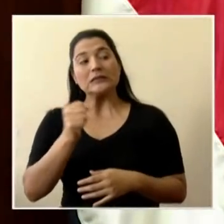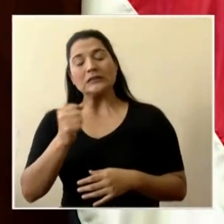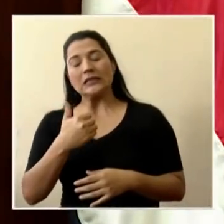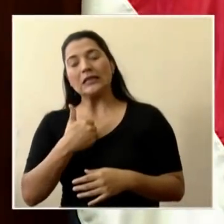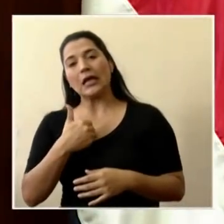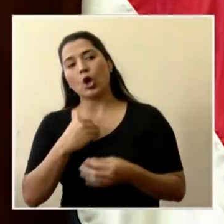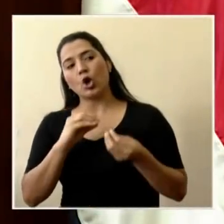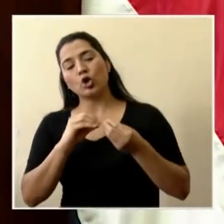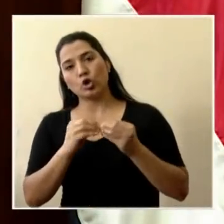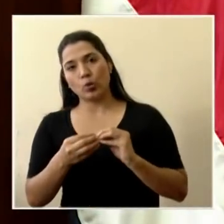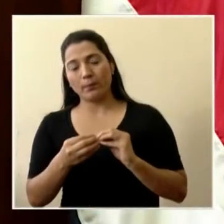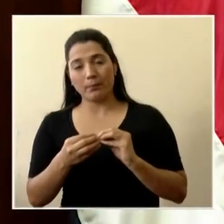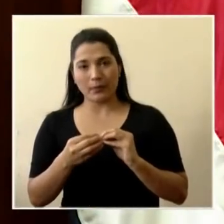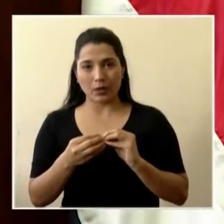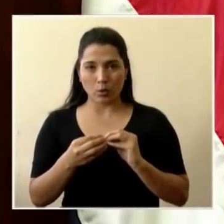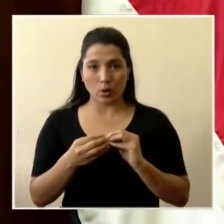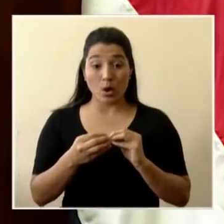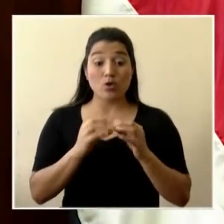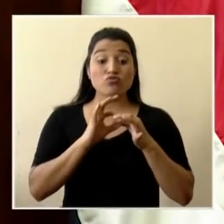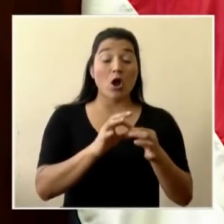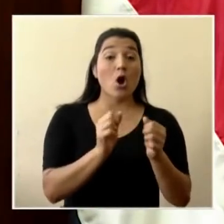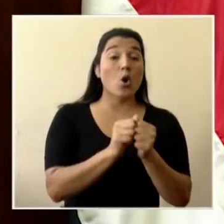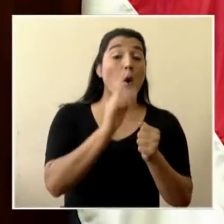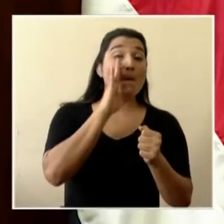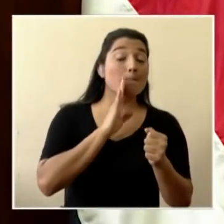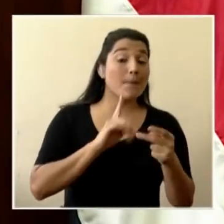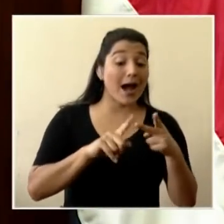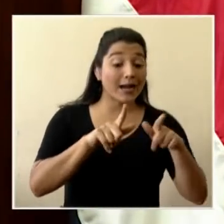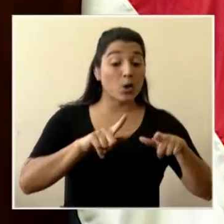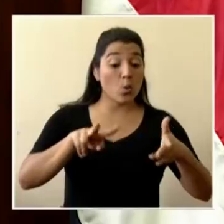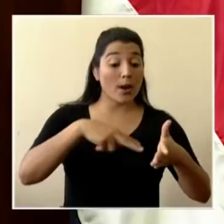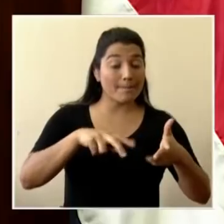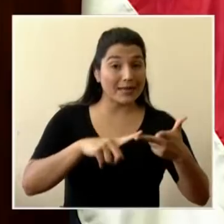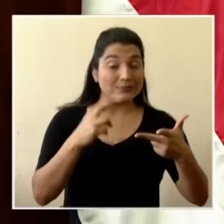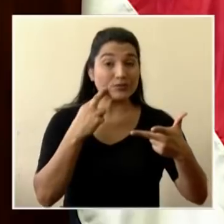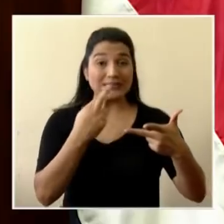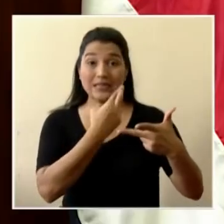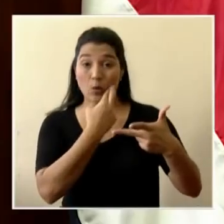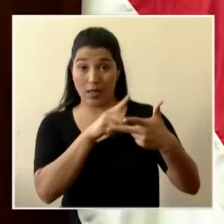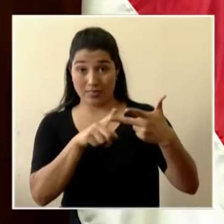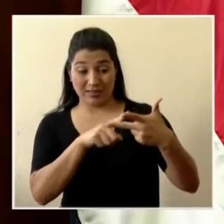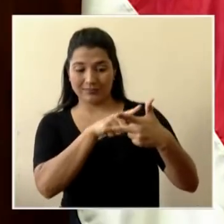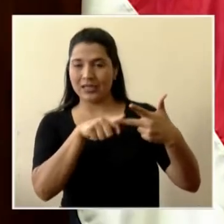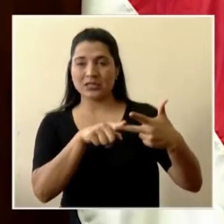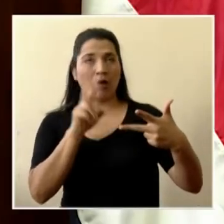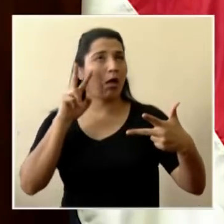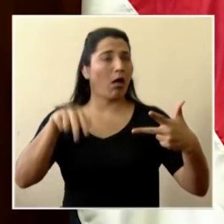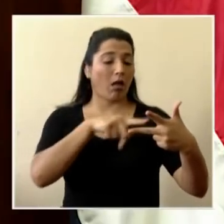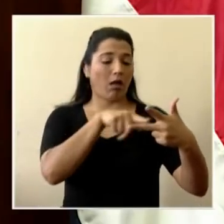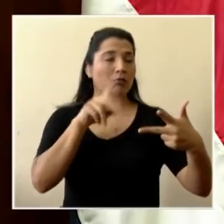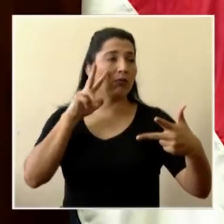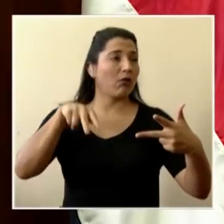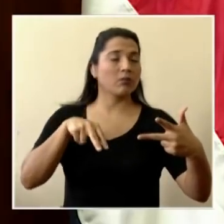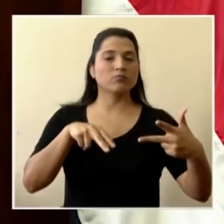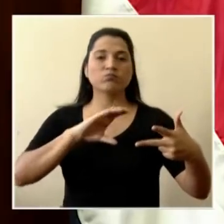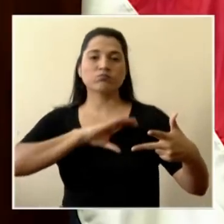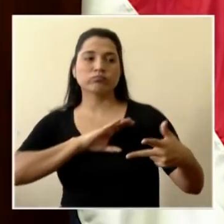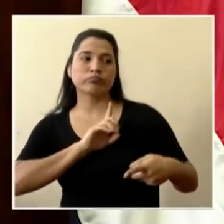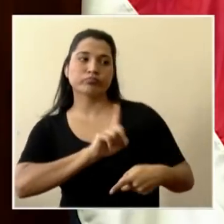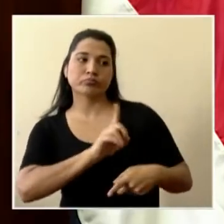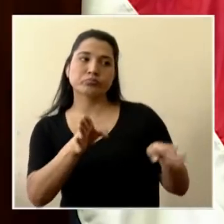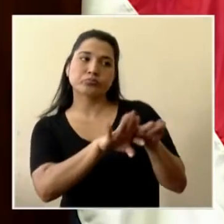datito, lo que tiene que ver con bares, discotecas y restaurantes por incumplimiento,